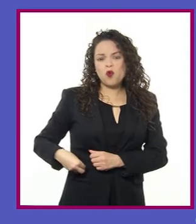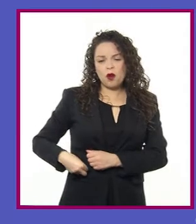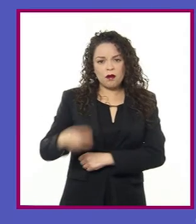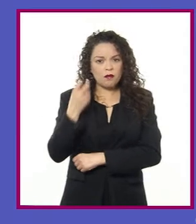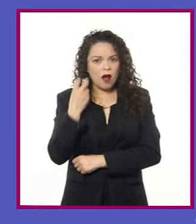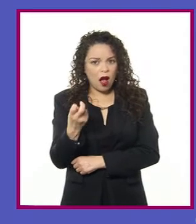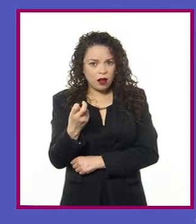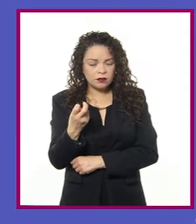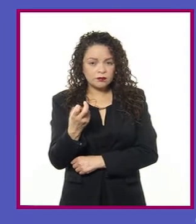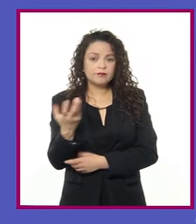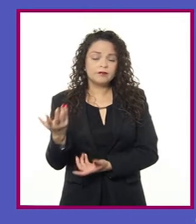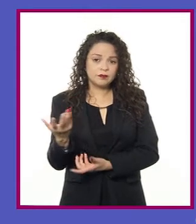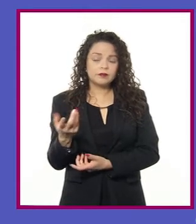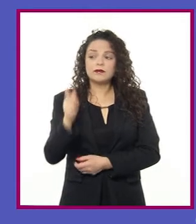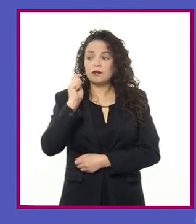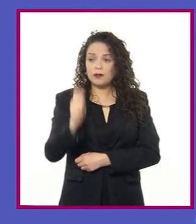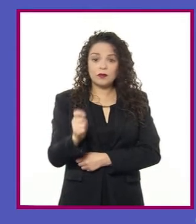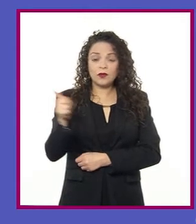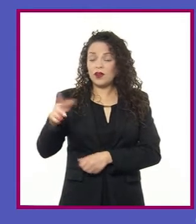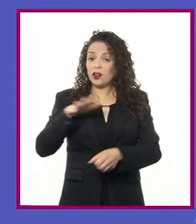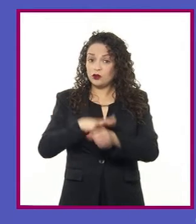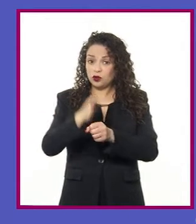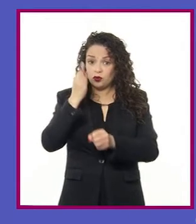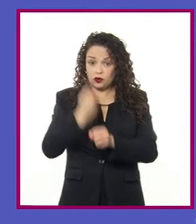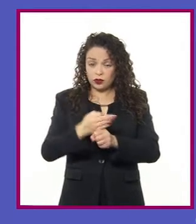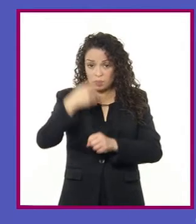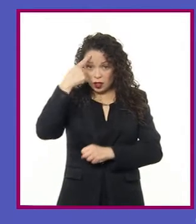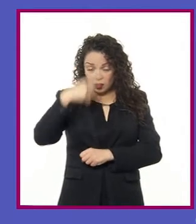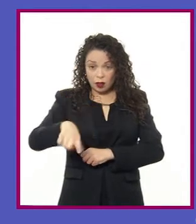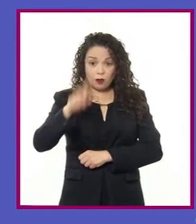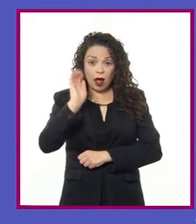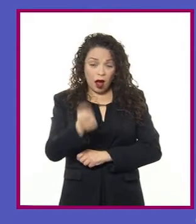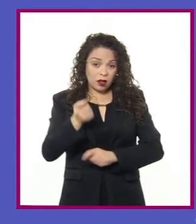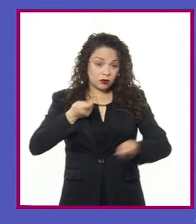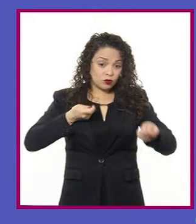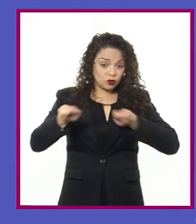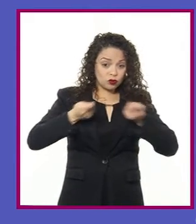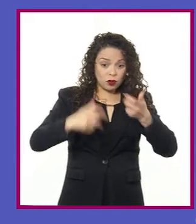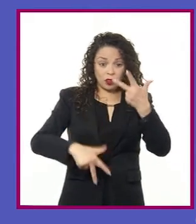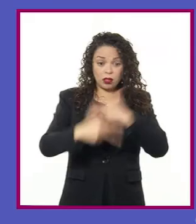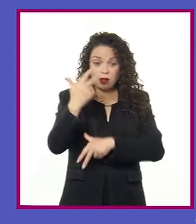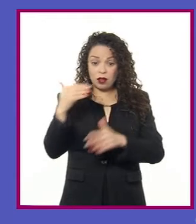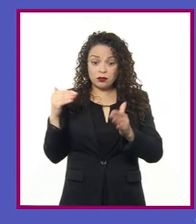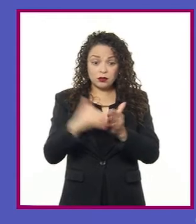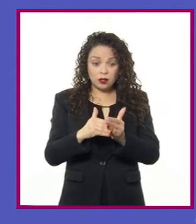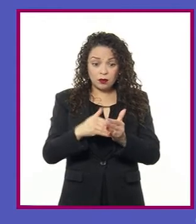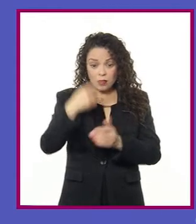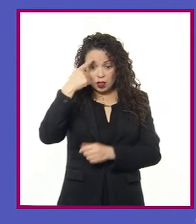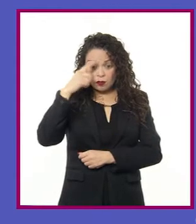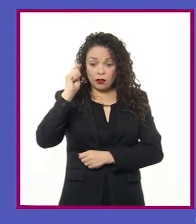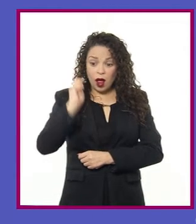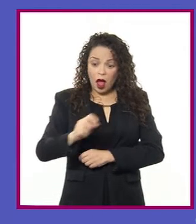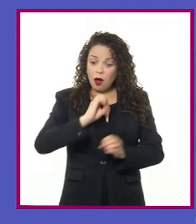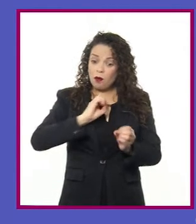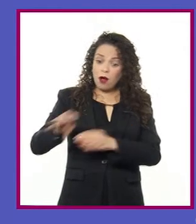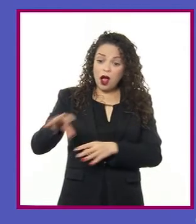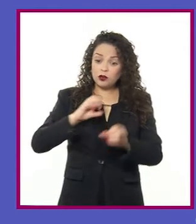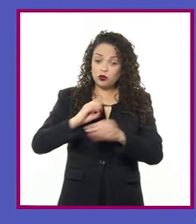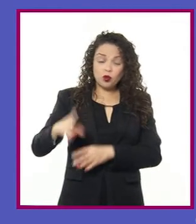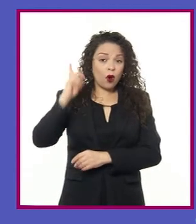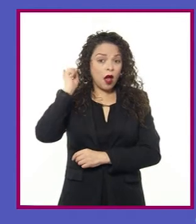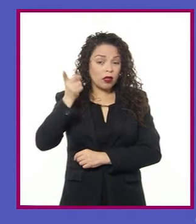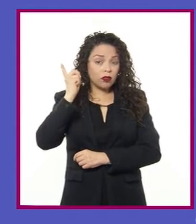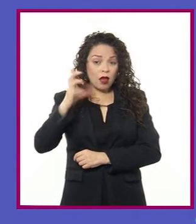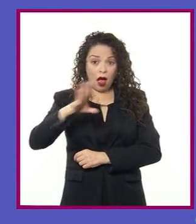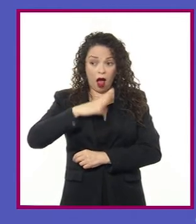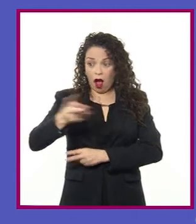recolección de basura en la ciudad resulta insuficiente para el manejo de las más de 13,000 toneladas de residuos sólidos que se generan